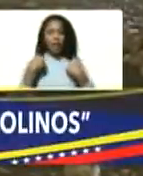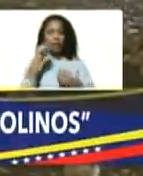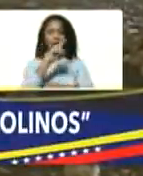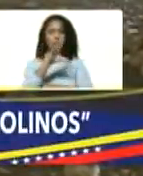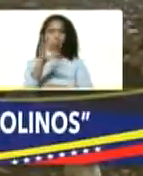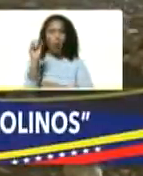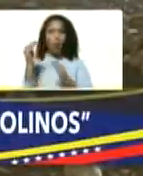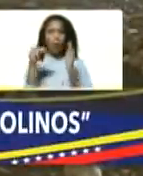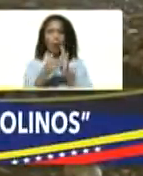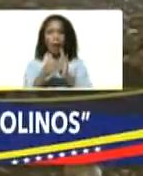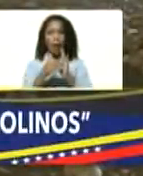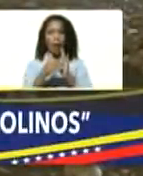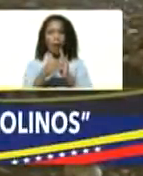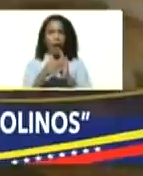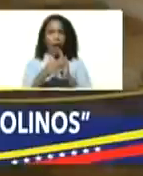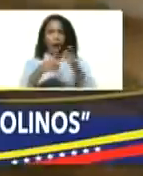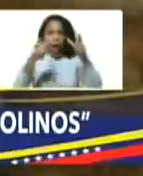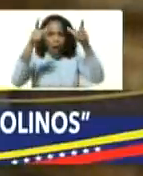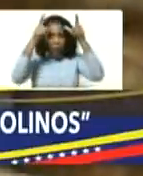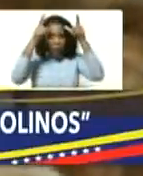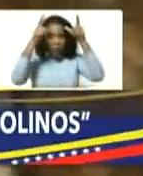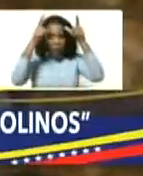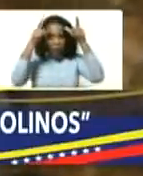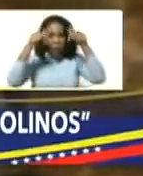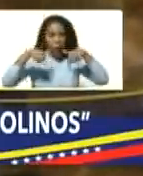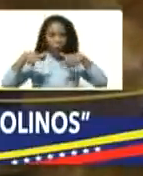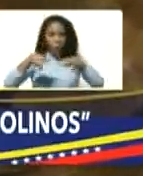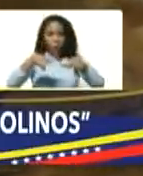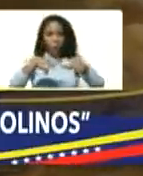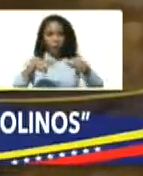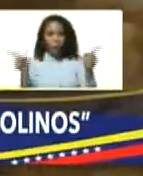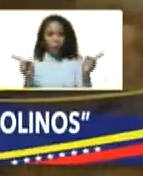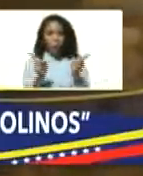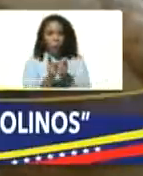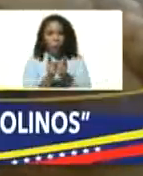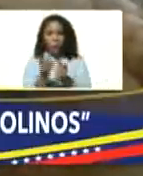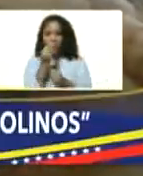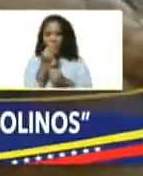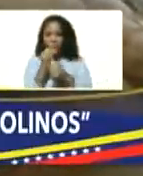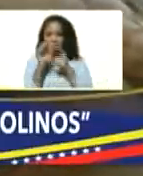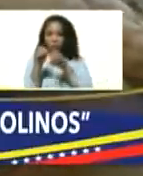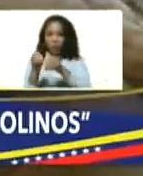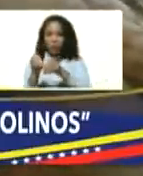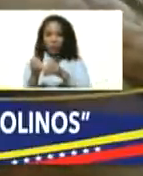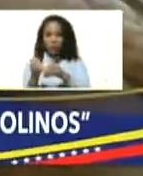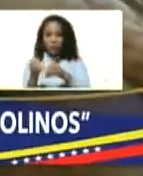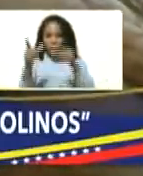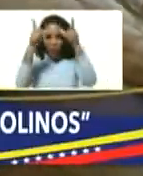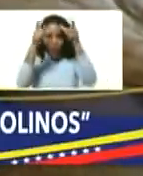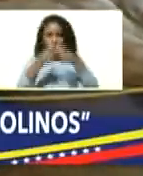150.000 reses en el sector de los pequeños rumiantes la ganadería de emergente ovinos y caprinos